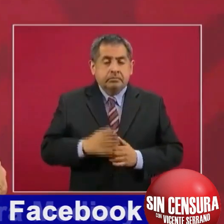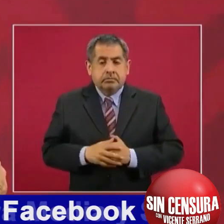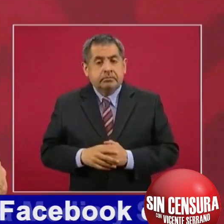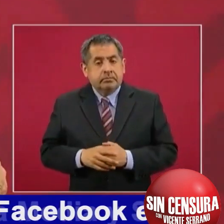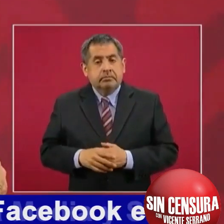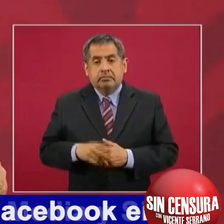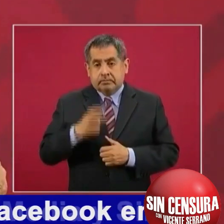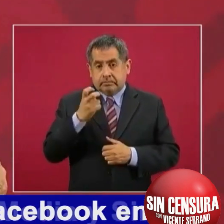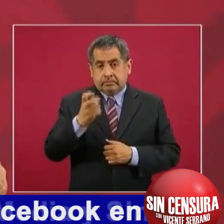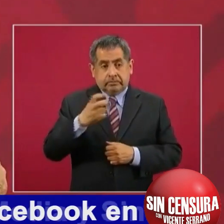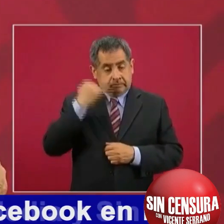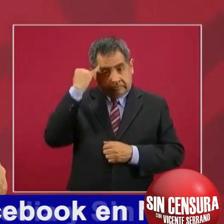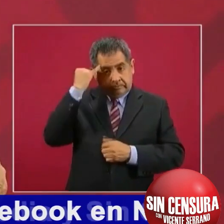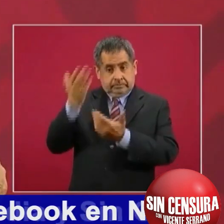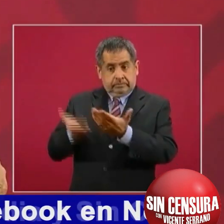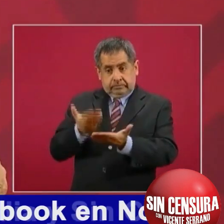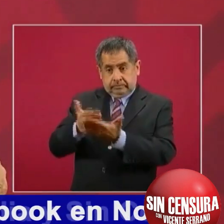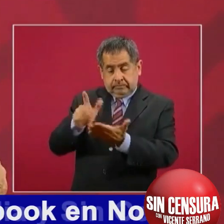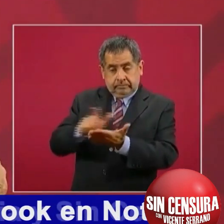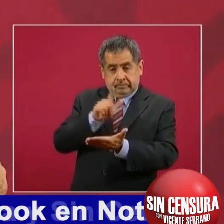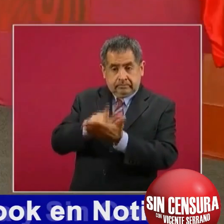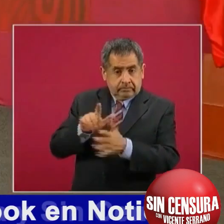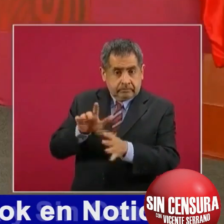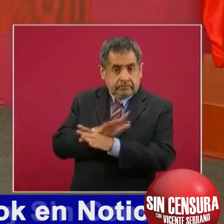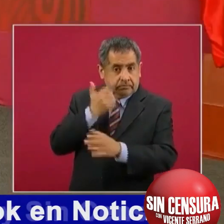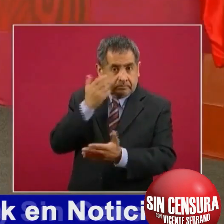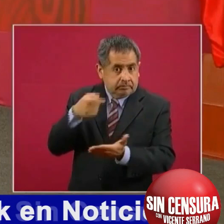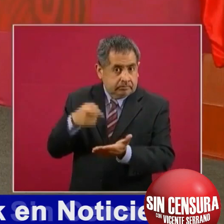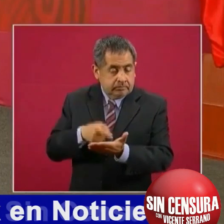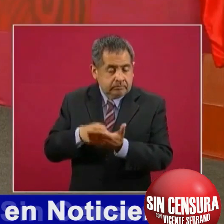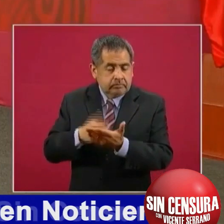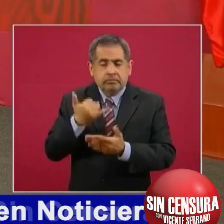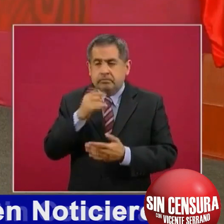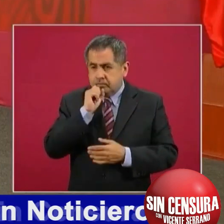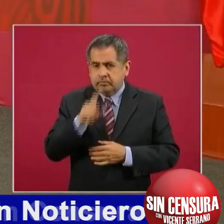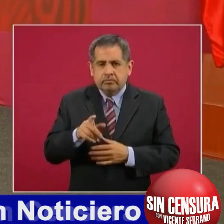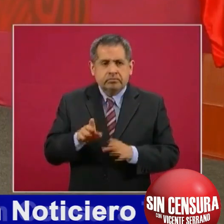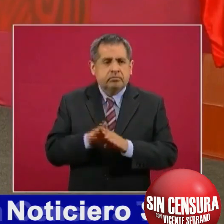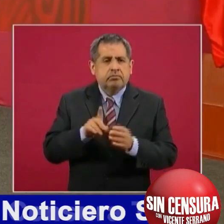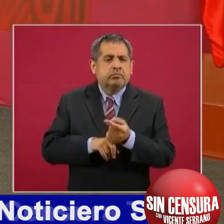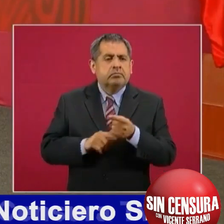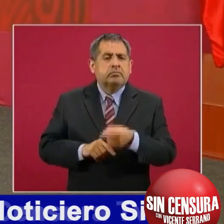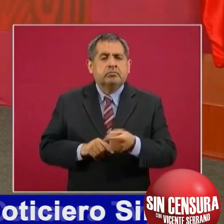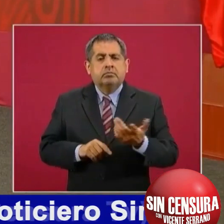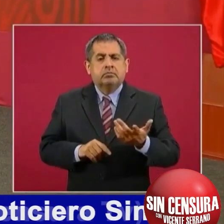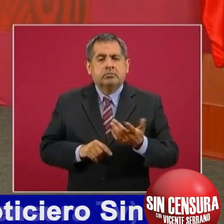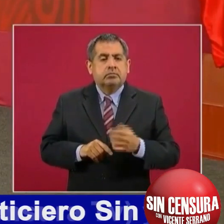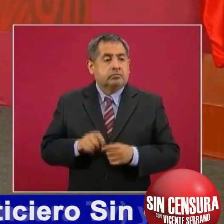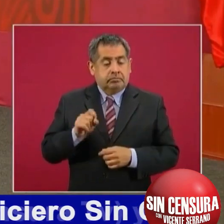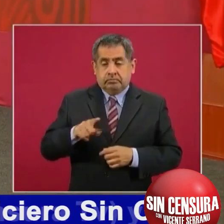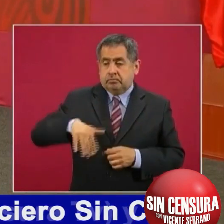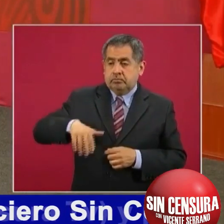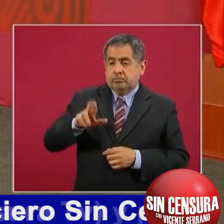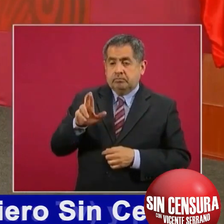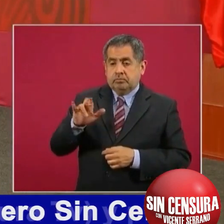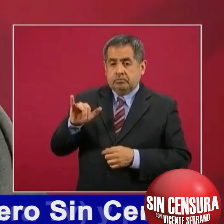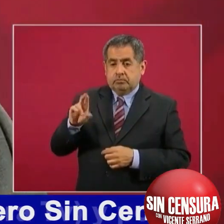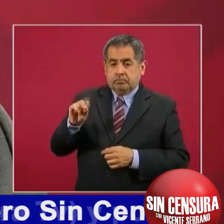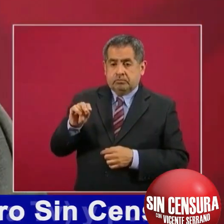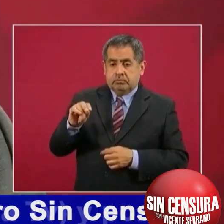que contempla esa reforma y, en efecto, Ricardo Monreal me